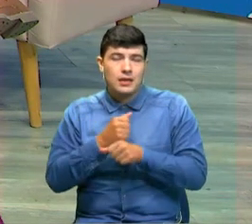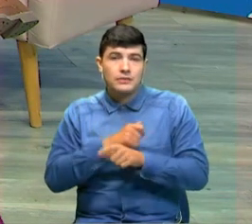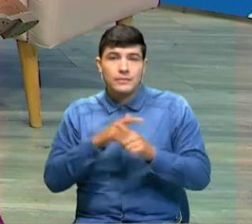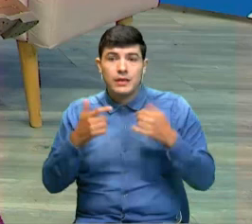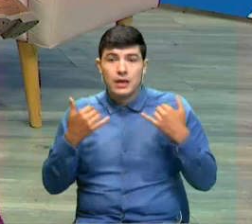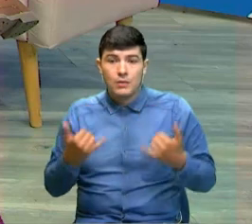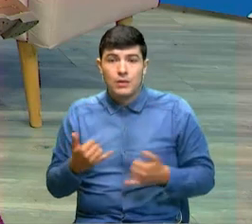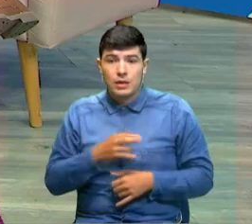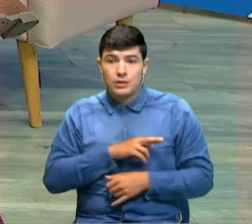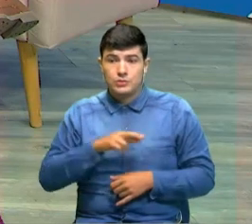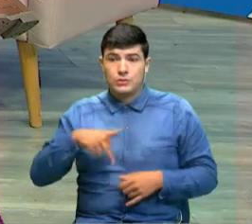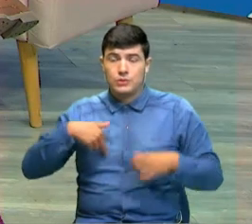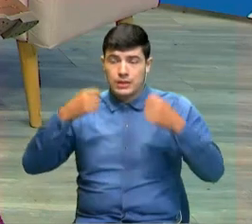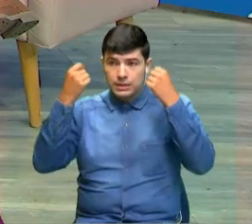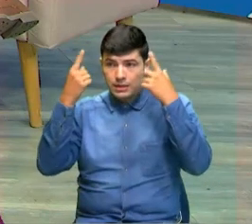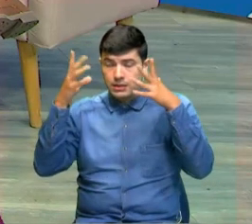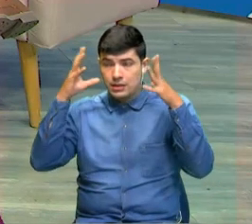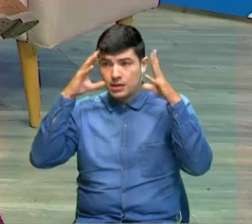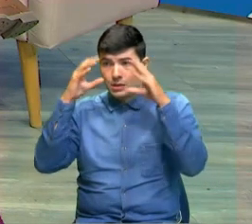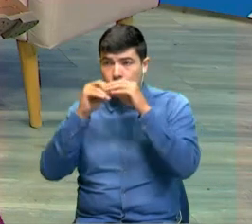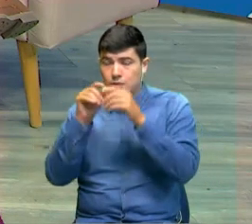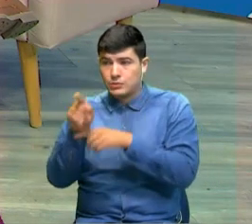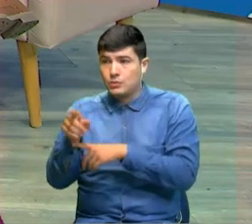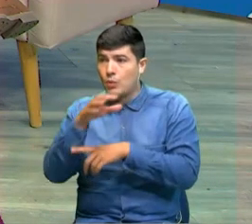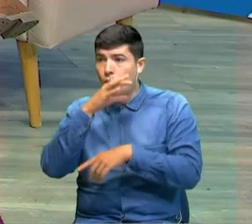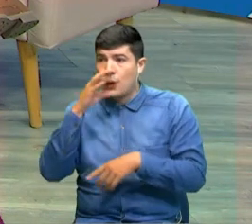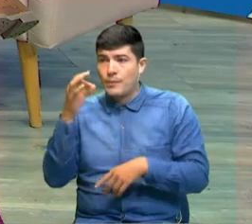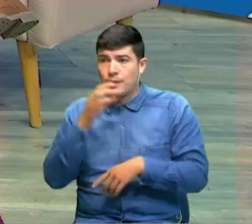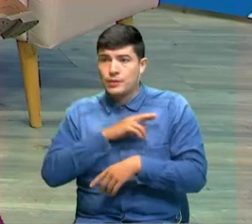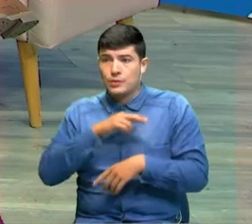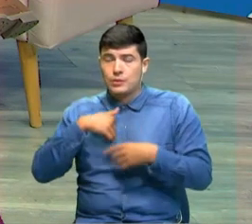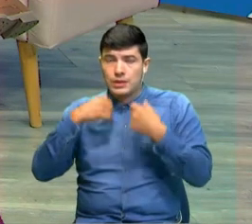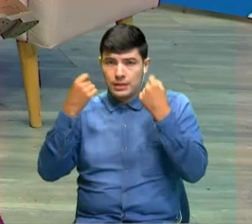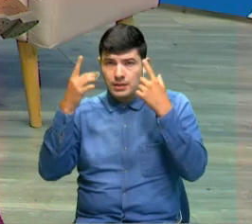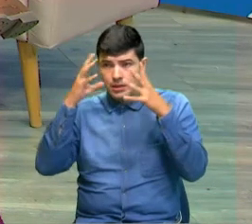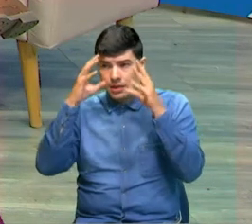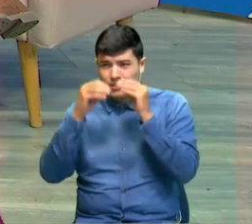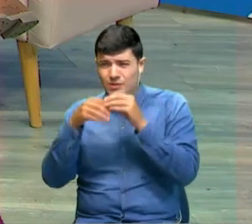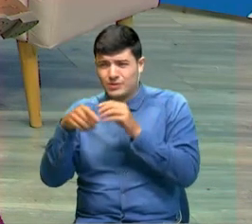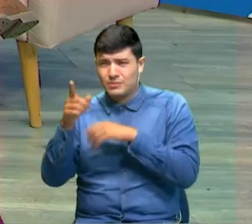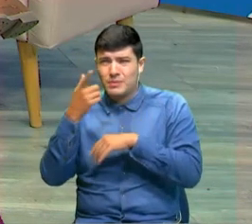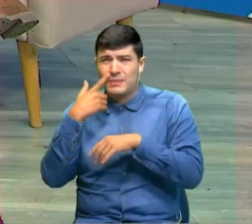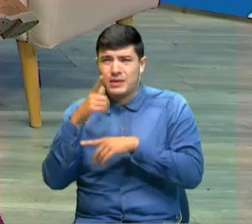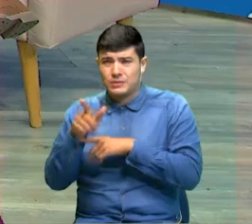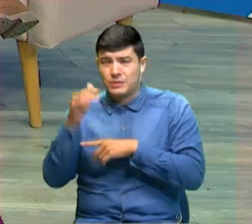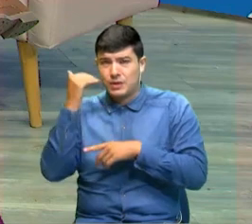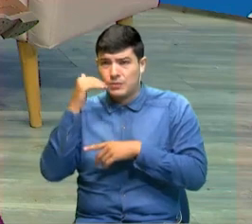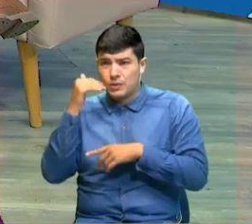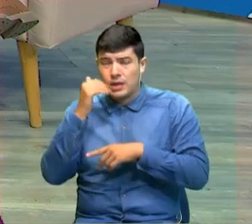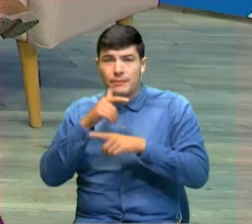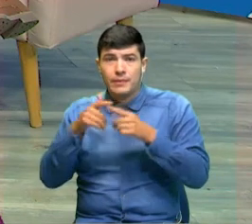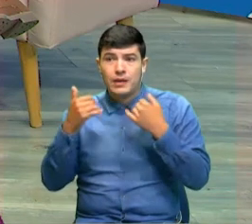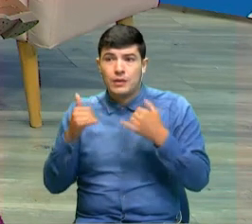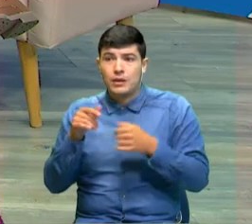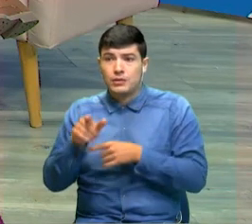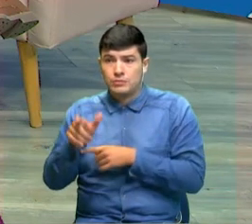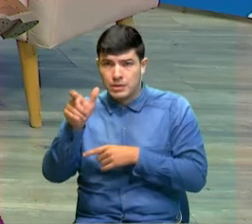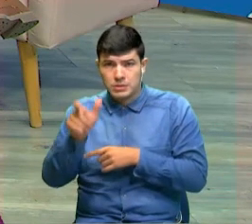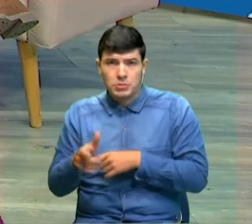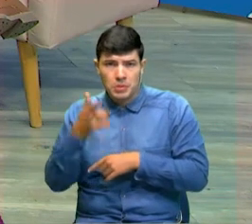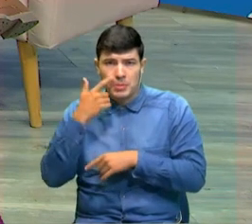nos entendimos con el señor, nosotros nos entendíamos con el papá de ella y él cobraba el